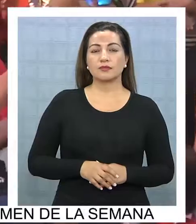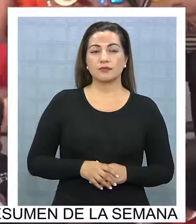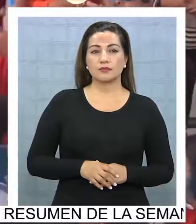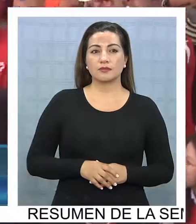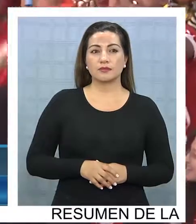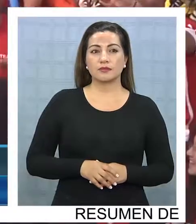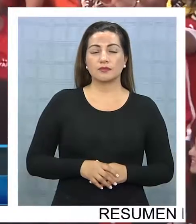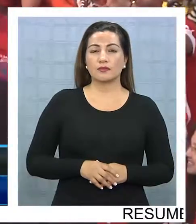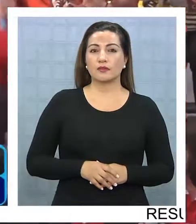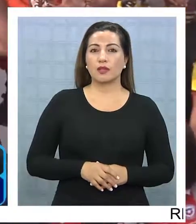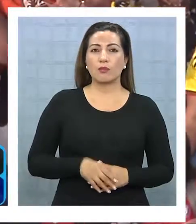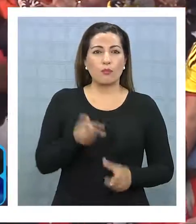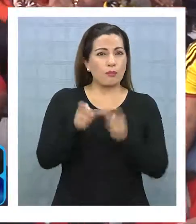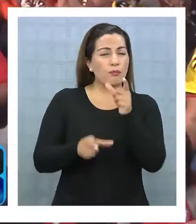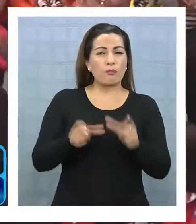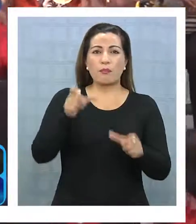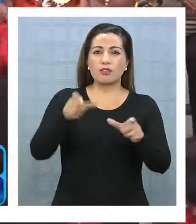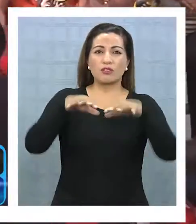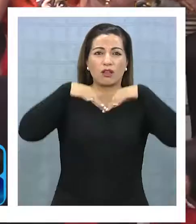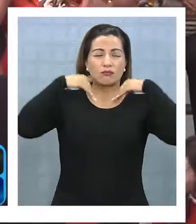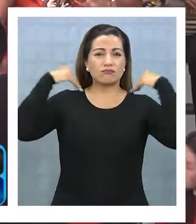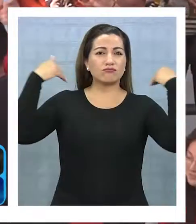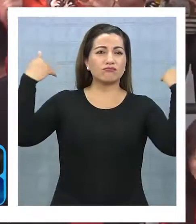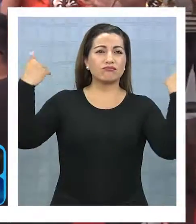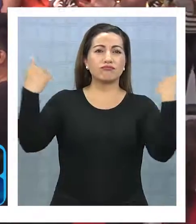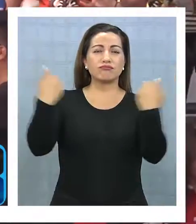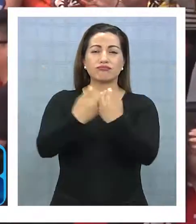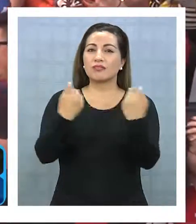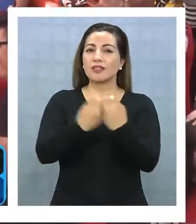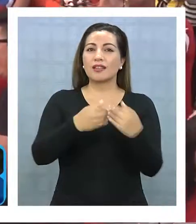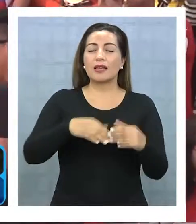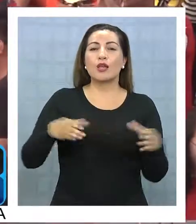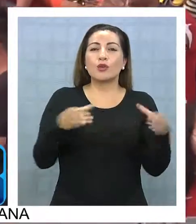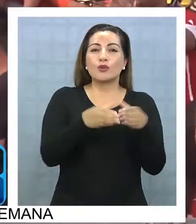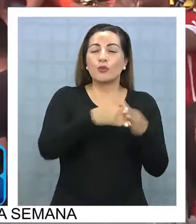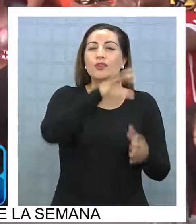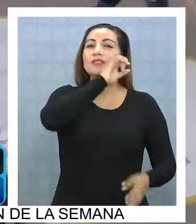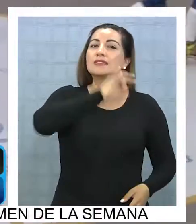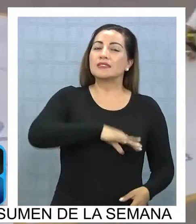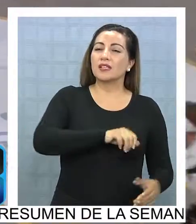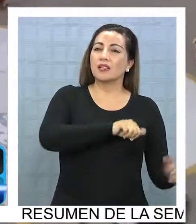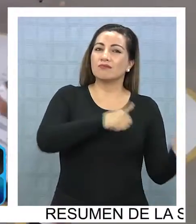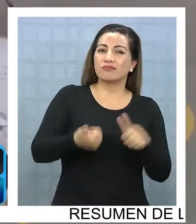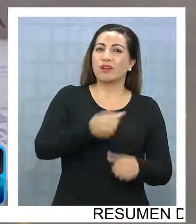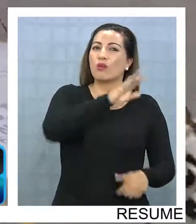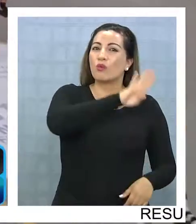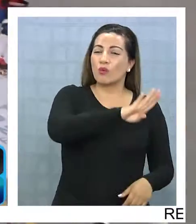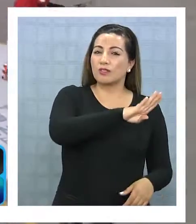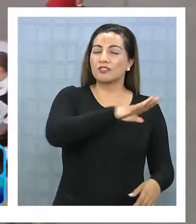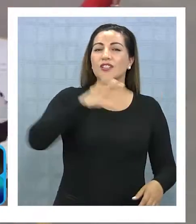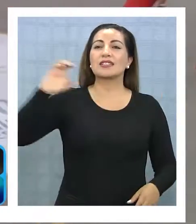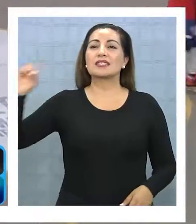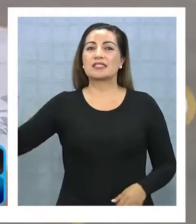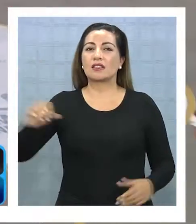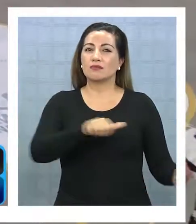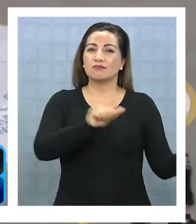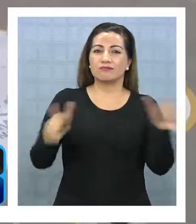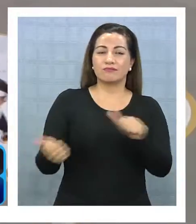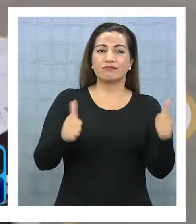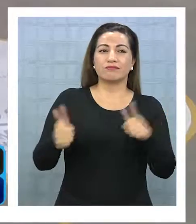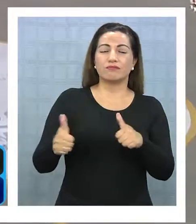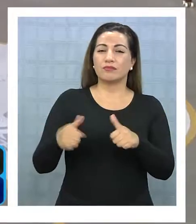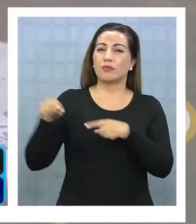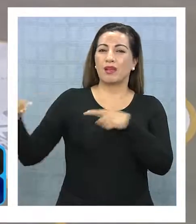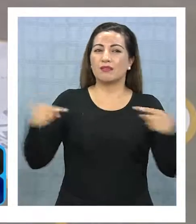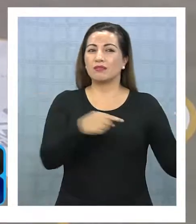Con gran marco de público, las marcianitas vencieron a su similar alemán por cuatro goles a cero este miércoles en un apretado encuentro